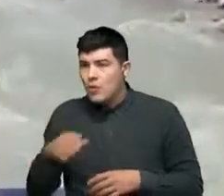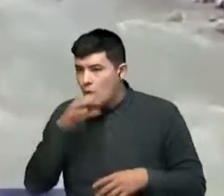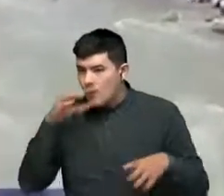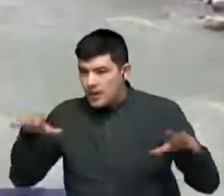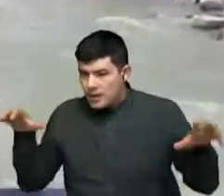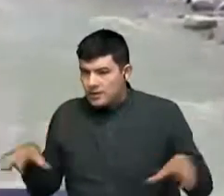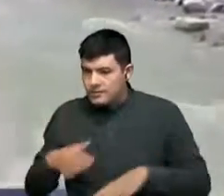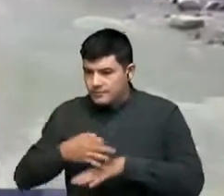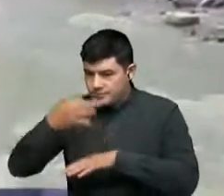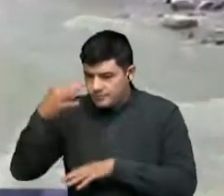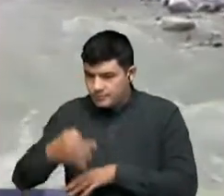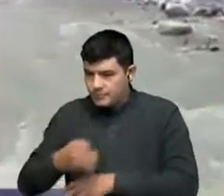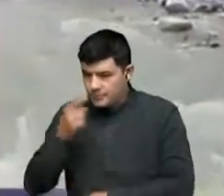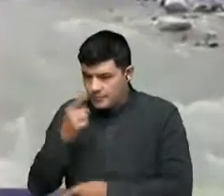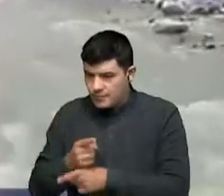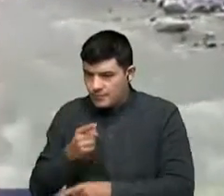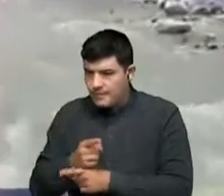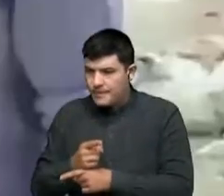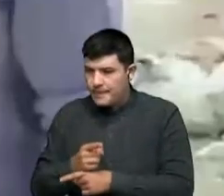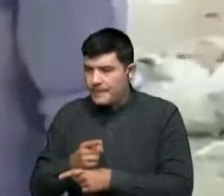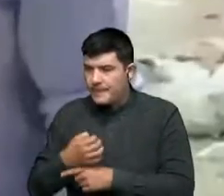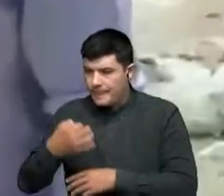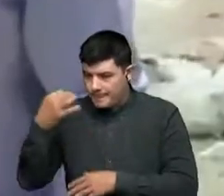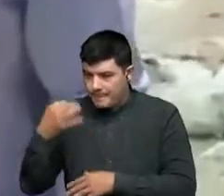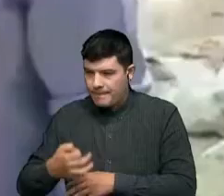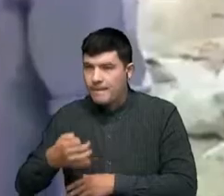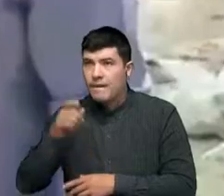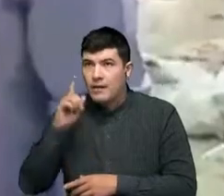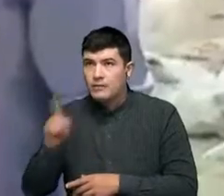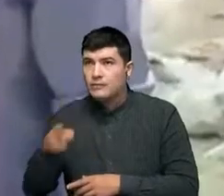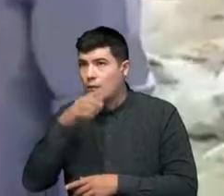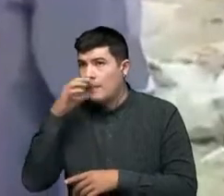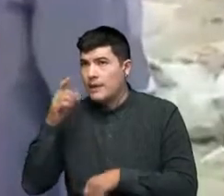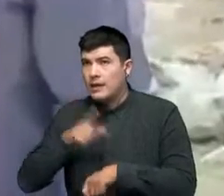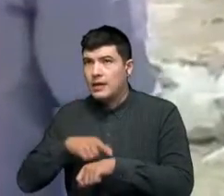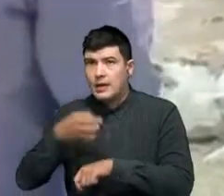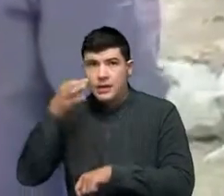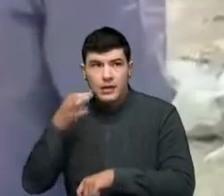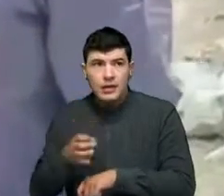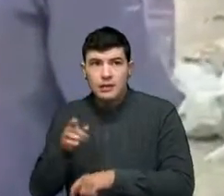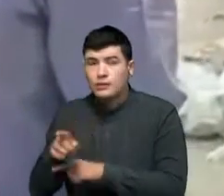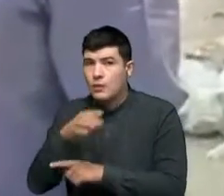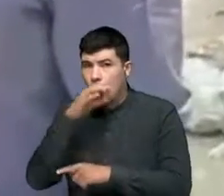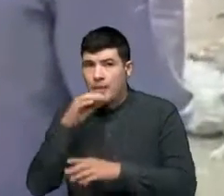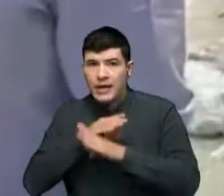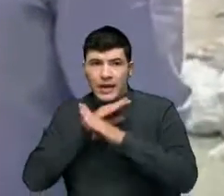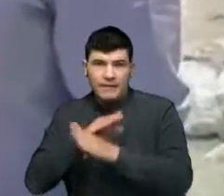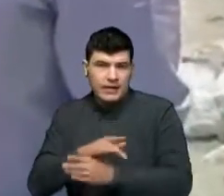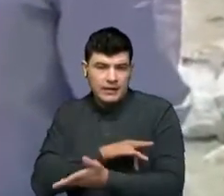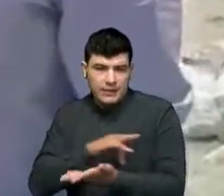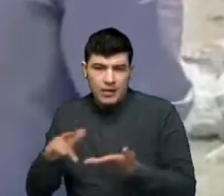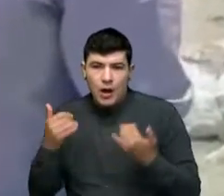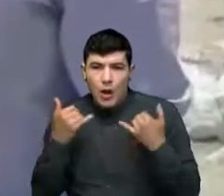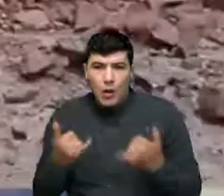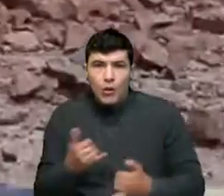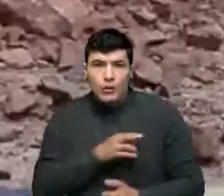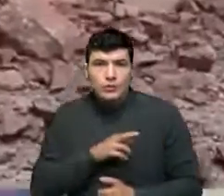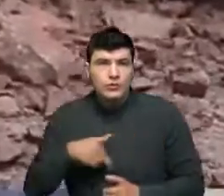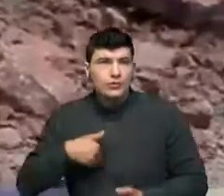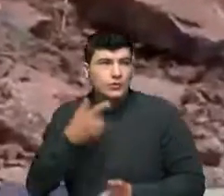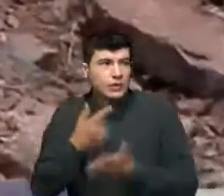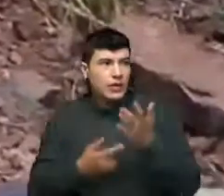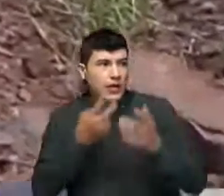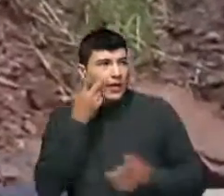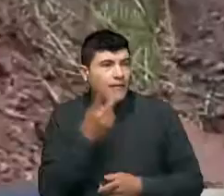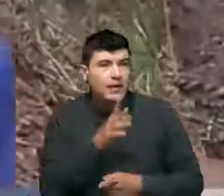oportuna eficiente eficaz en tiempo y es lo que nos ha editado tragedias hoy que hemos encontrado en la vía